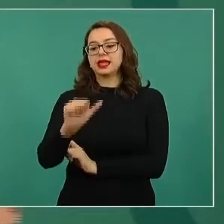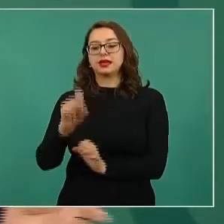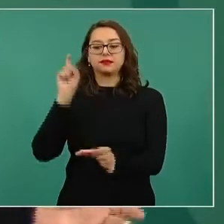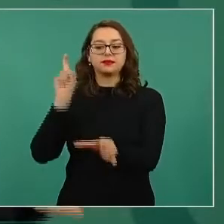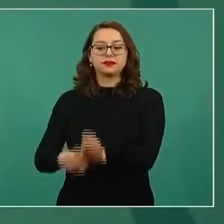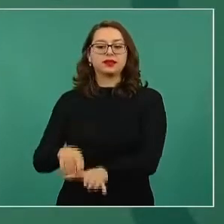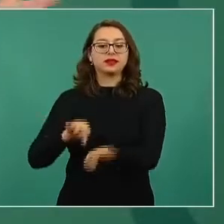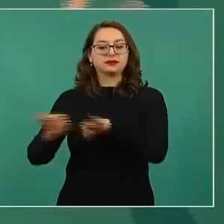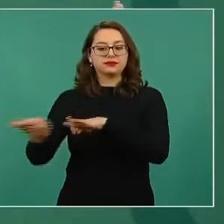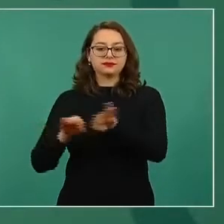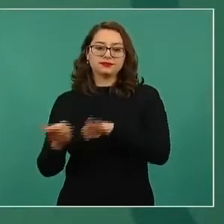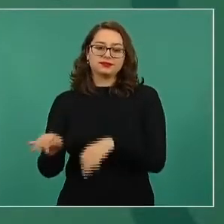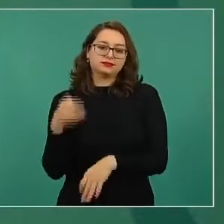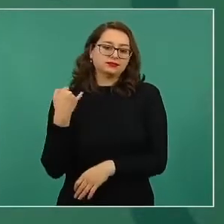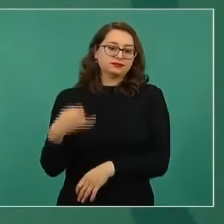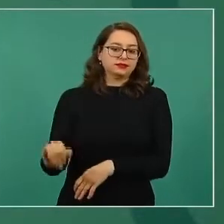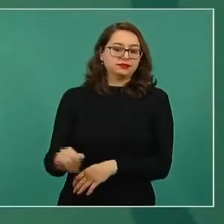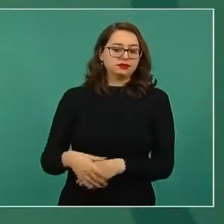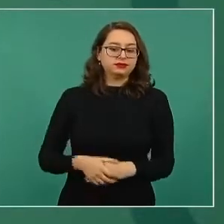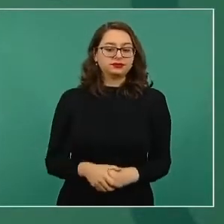es el colmo,